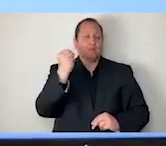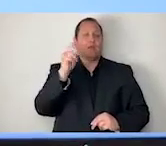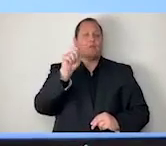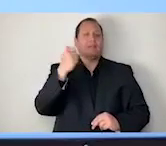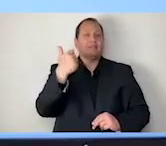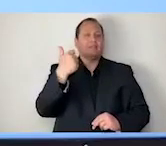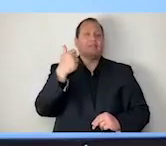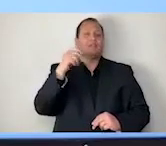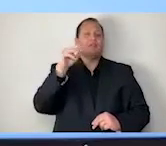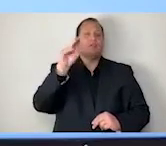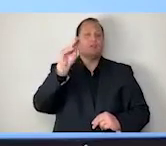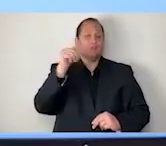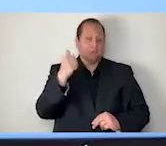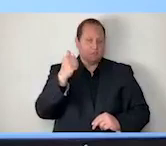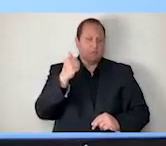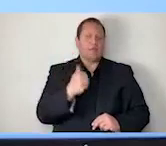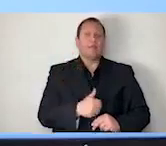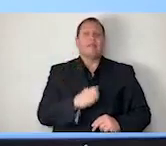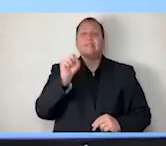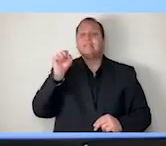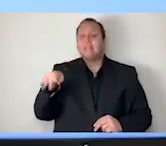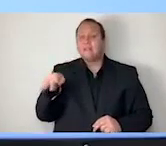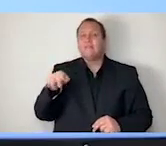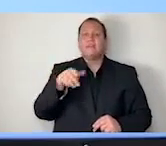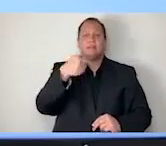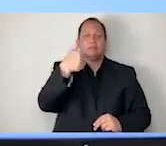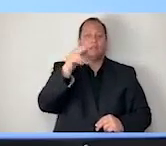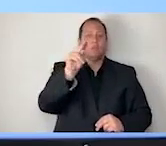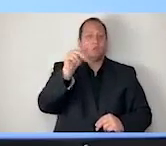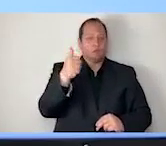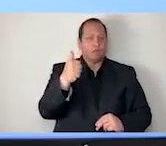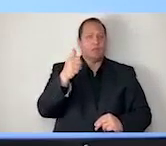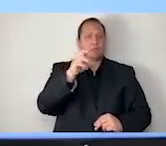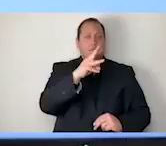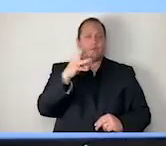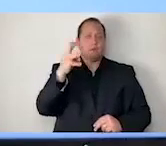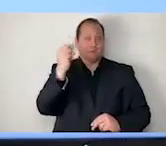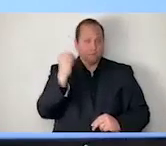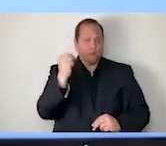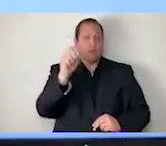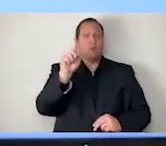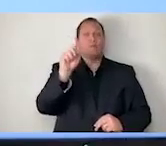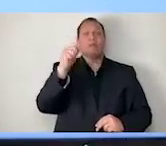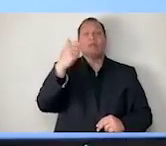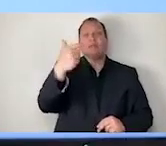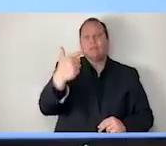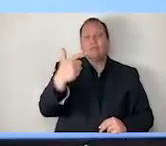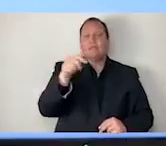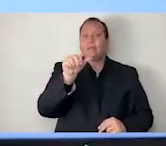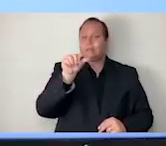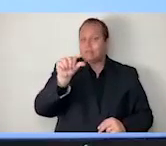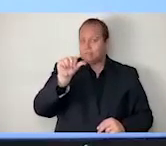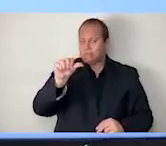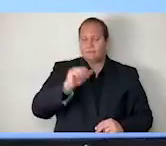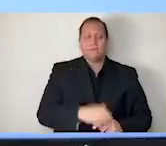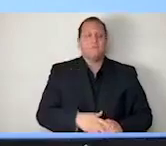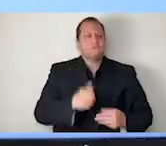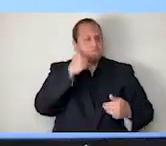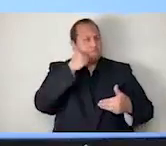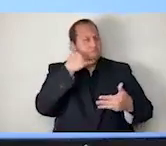63 39 26 96 y finalmente están felipe 68 63 39 27